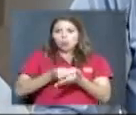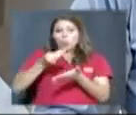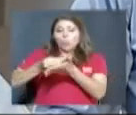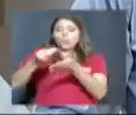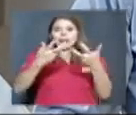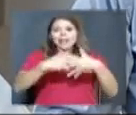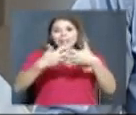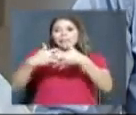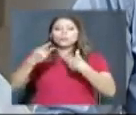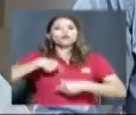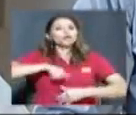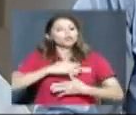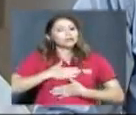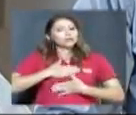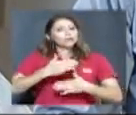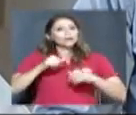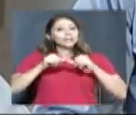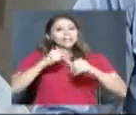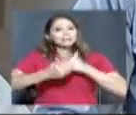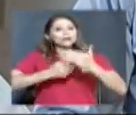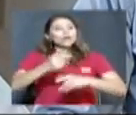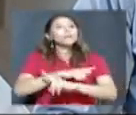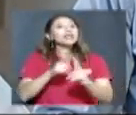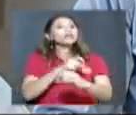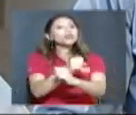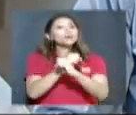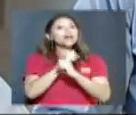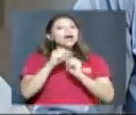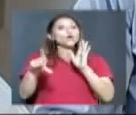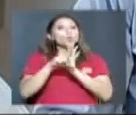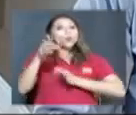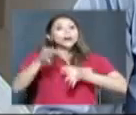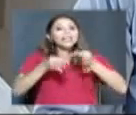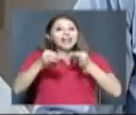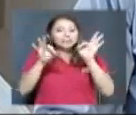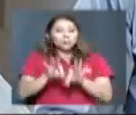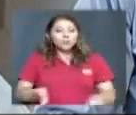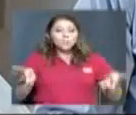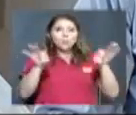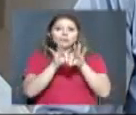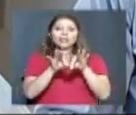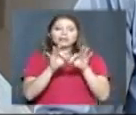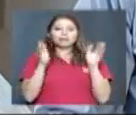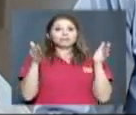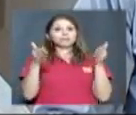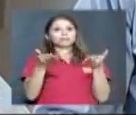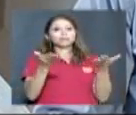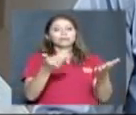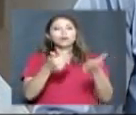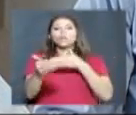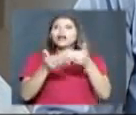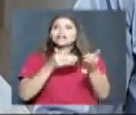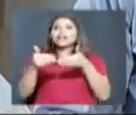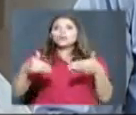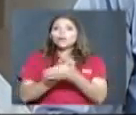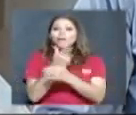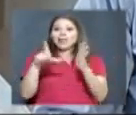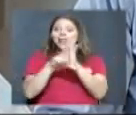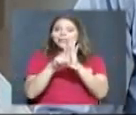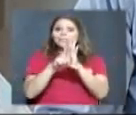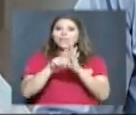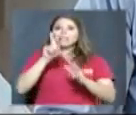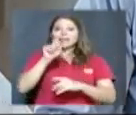proceso, pero la seguridad jurídica es muy importante estar presente en la discusión de cualquier nueva ley. Hay que respetar los